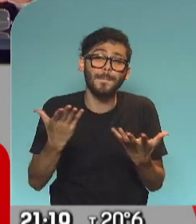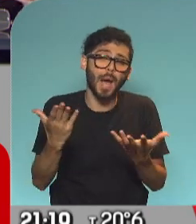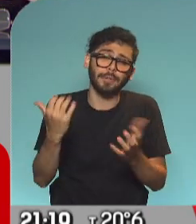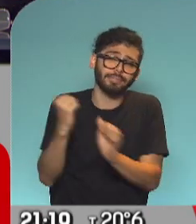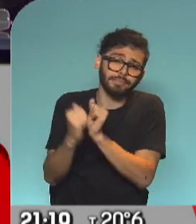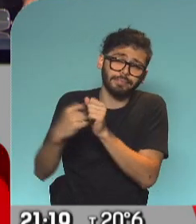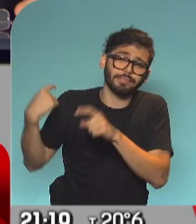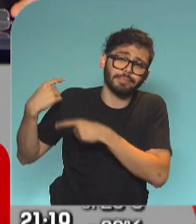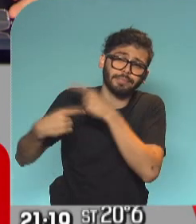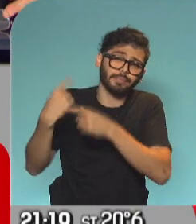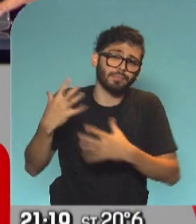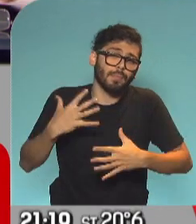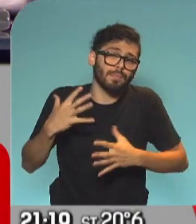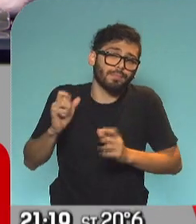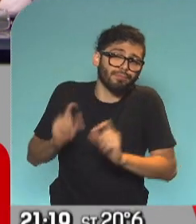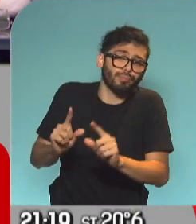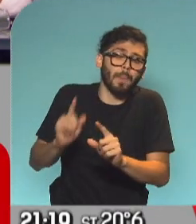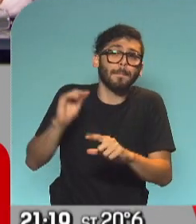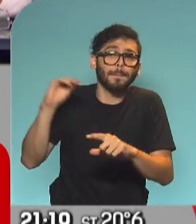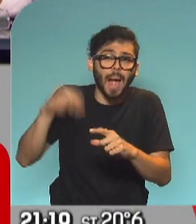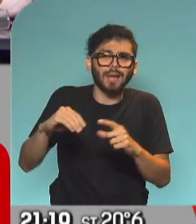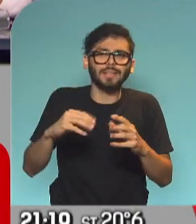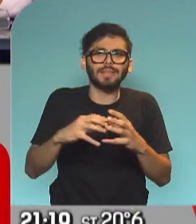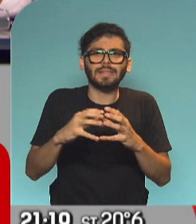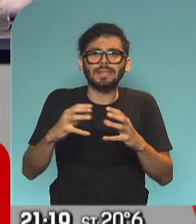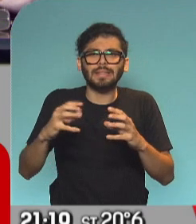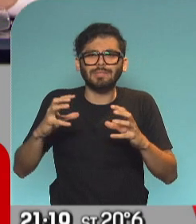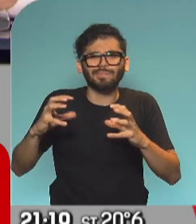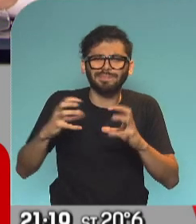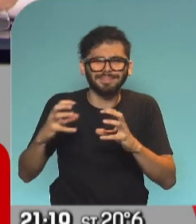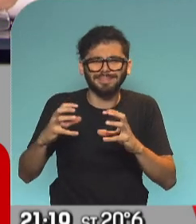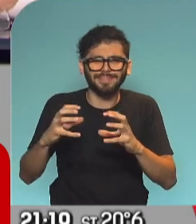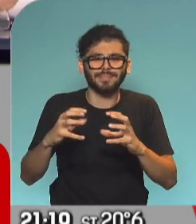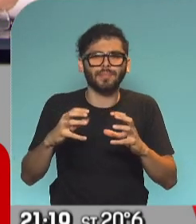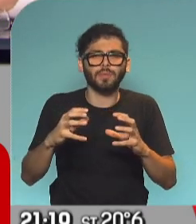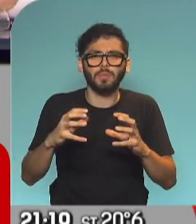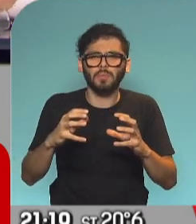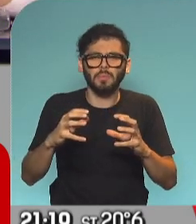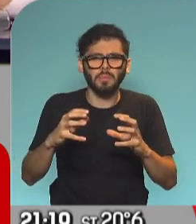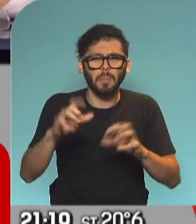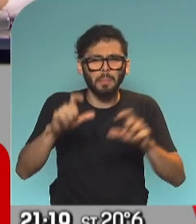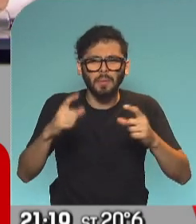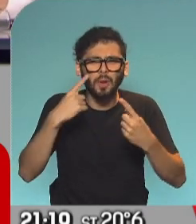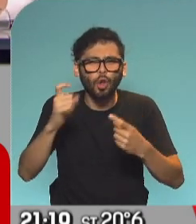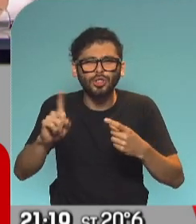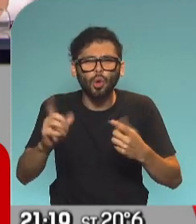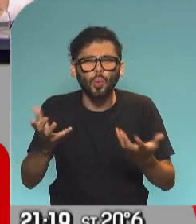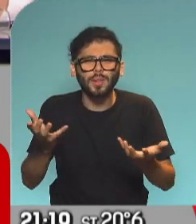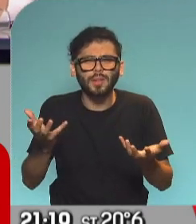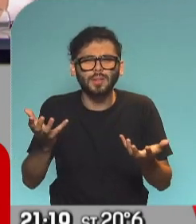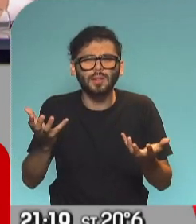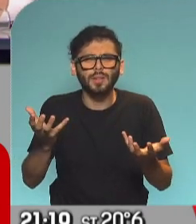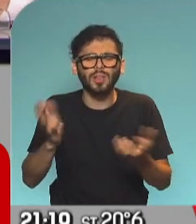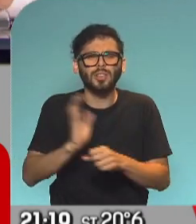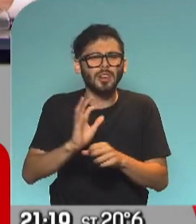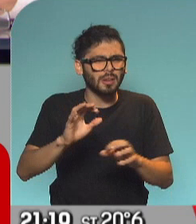historia personal y también de los desarreglos personales. Nadie reparó en eso. Nadie tuvo la